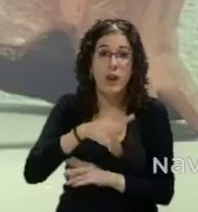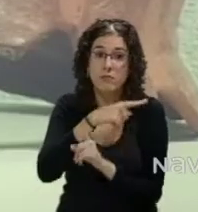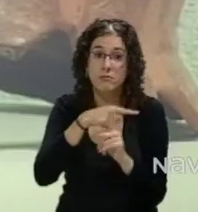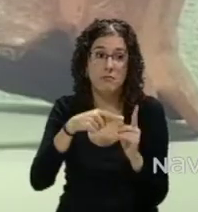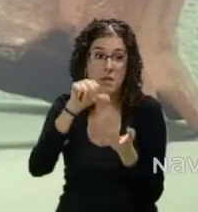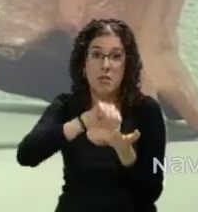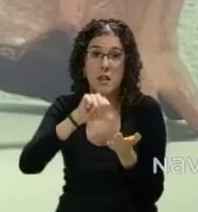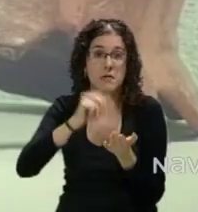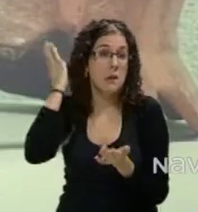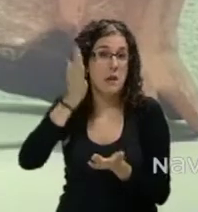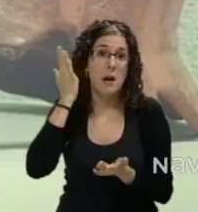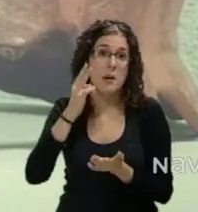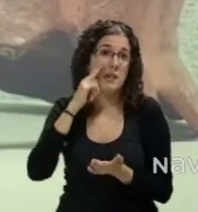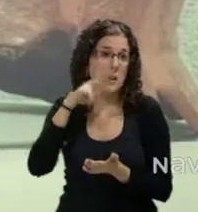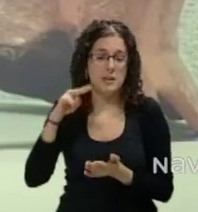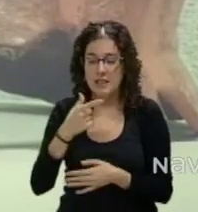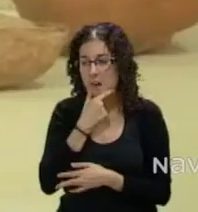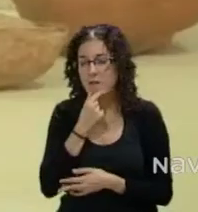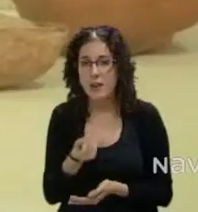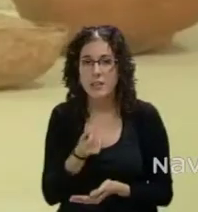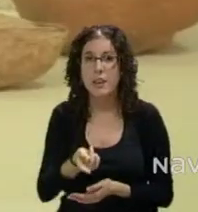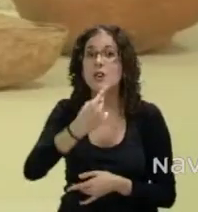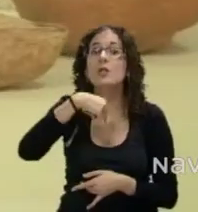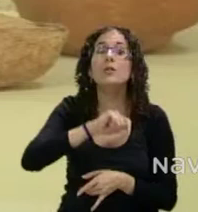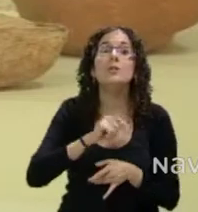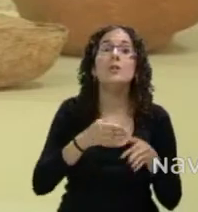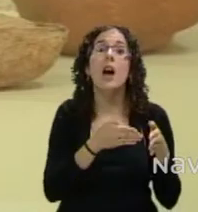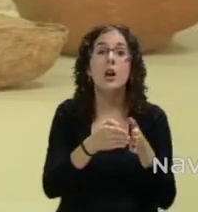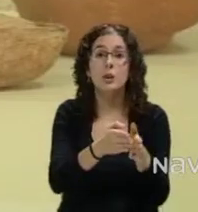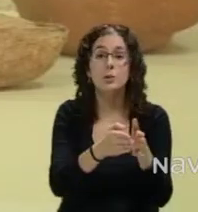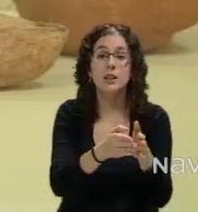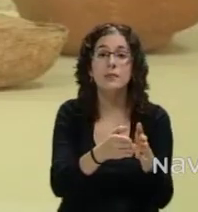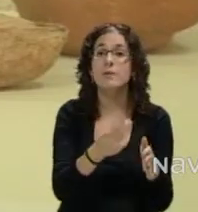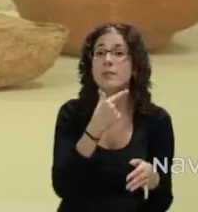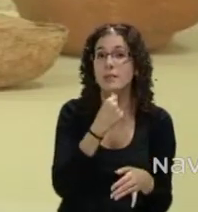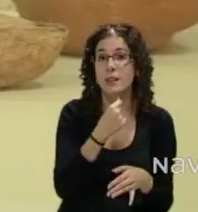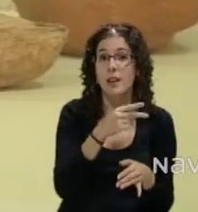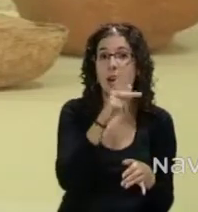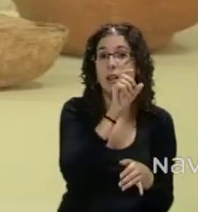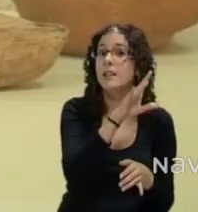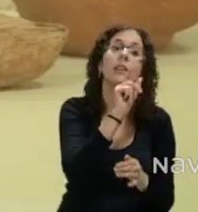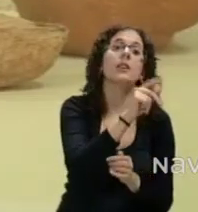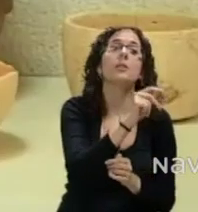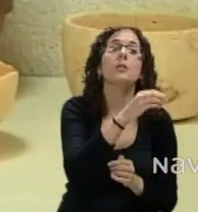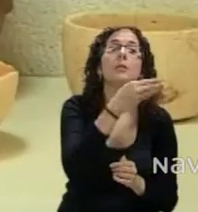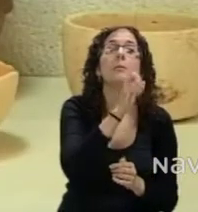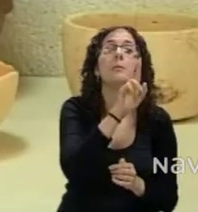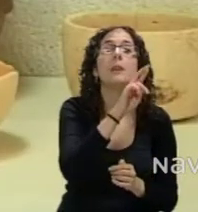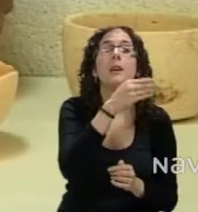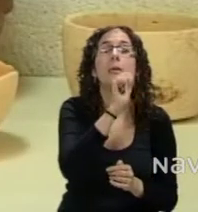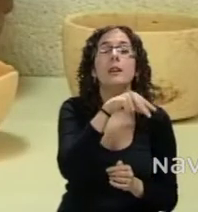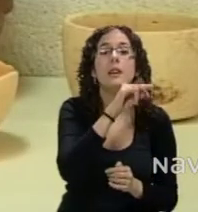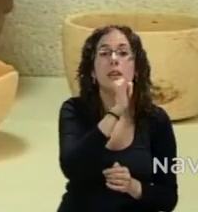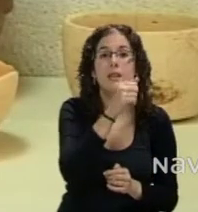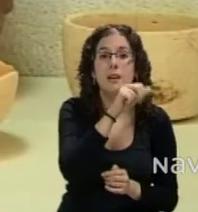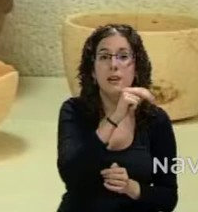ruta cronológica que se puede hacer en un día. A 15 kilómetros está Berbinzana y ahí tenemos el yacimiento de las Heretas, prerromano,